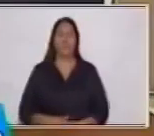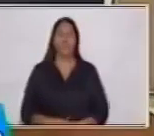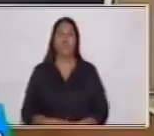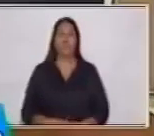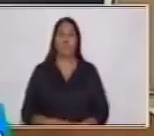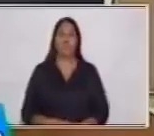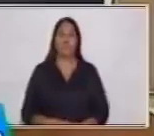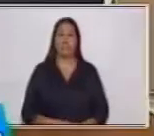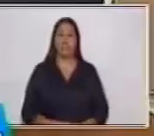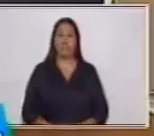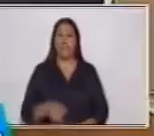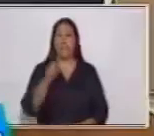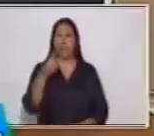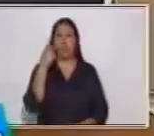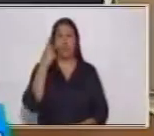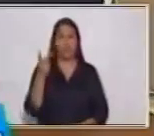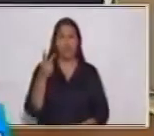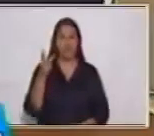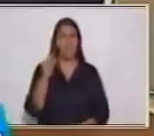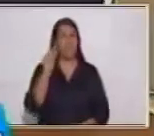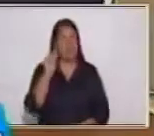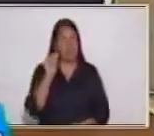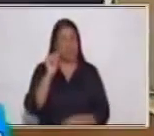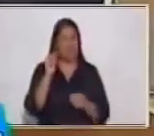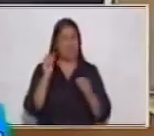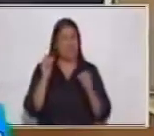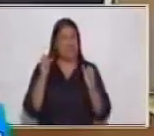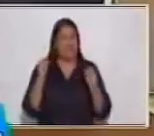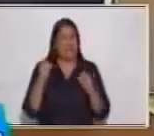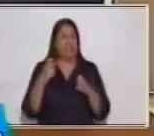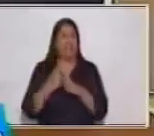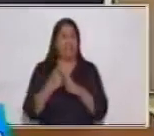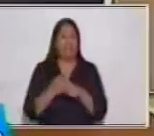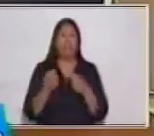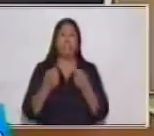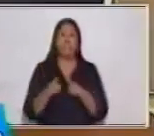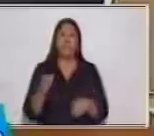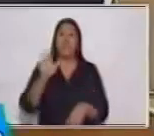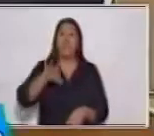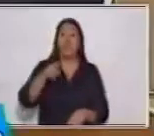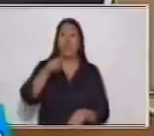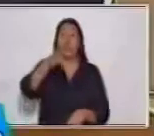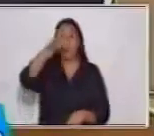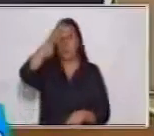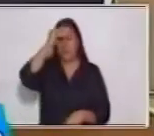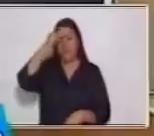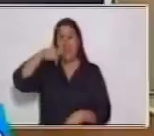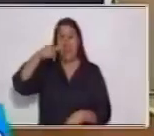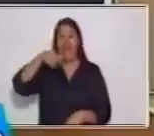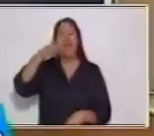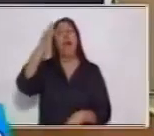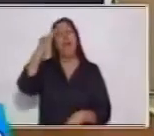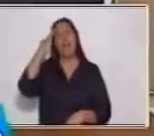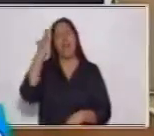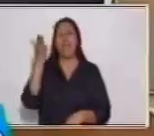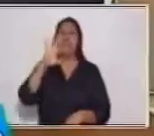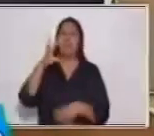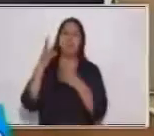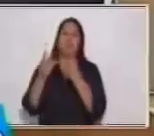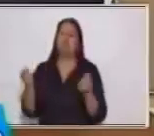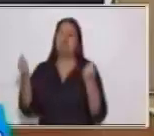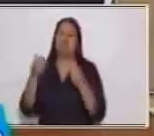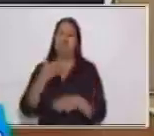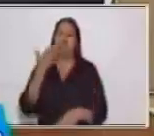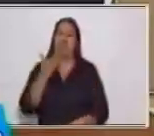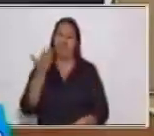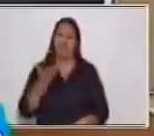de dificultad, pero después de haberlo aprendido aquí con nosotros en el programa, podrás resolverlo con mucha facilidad. Así que